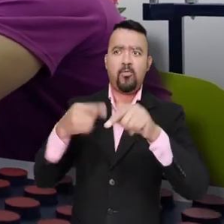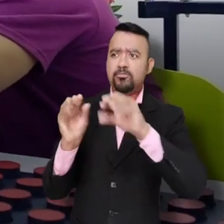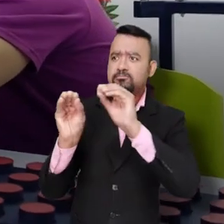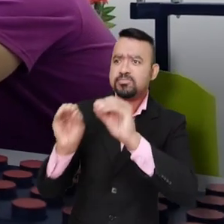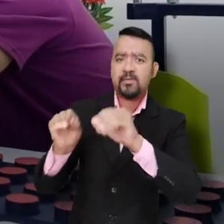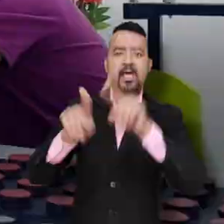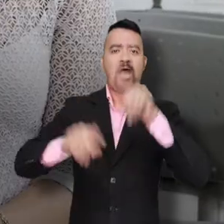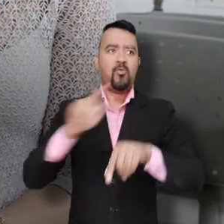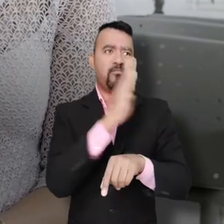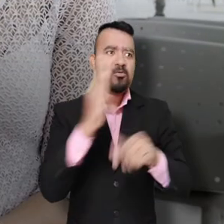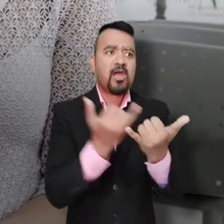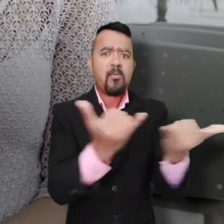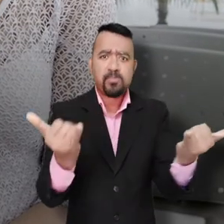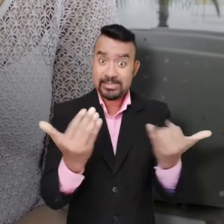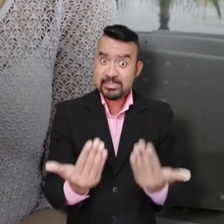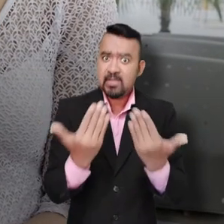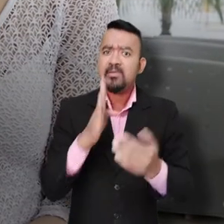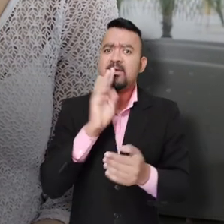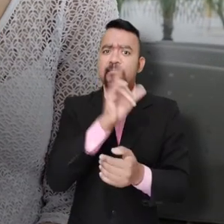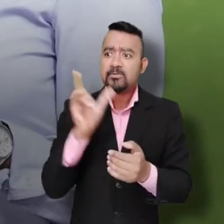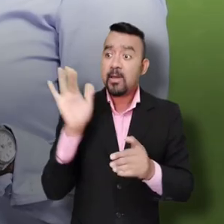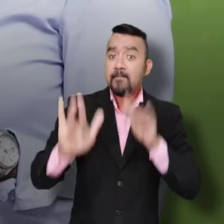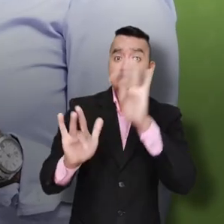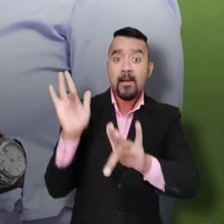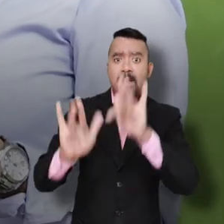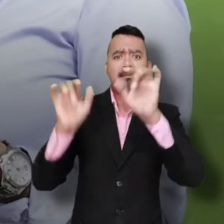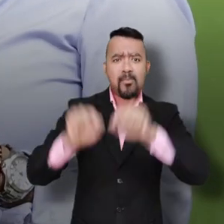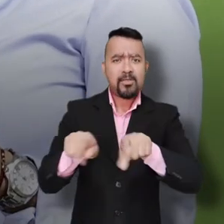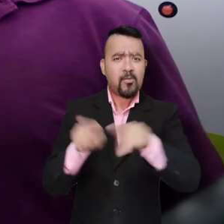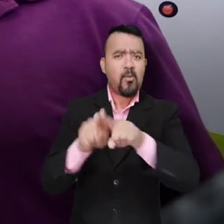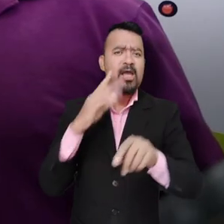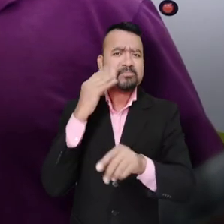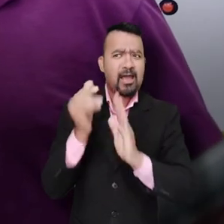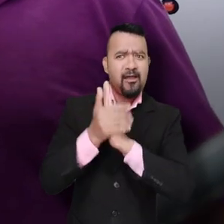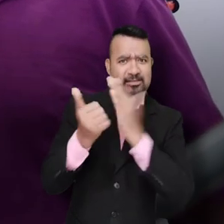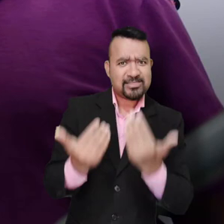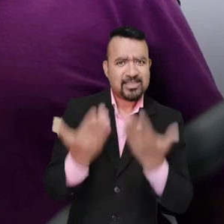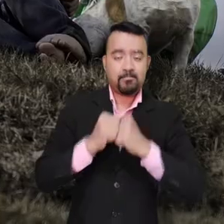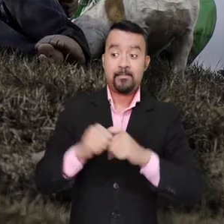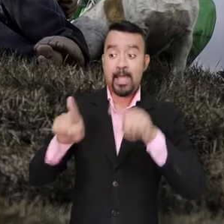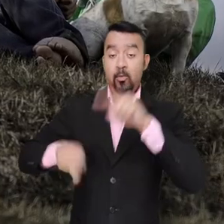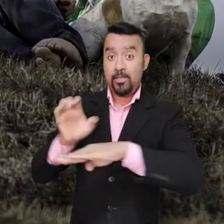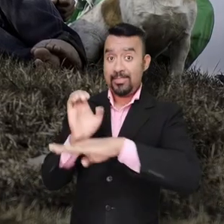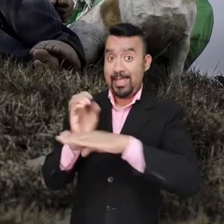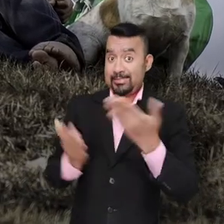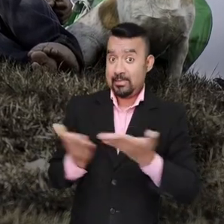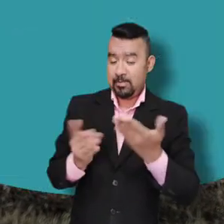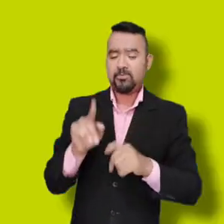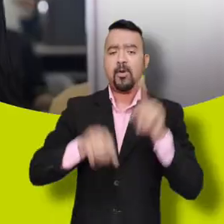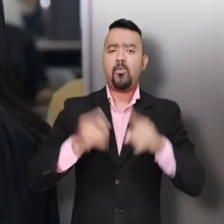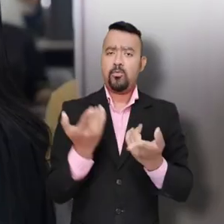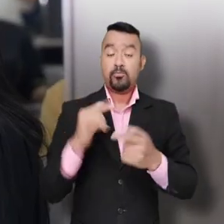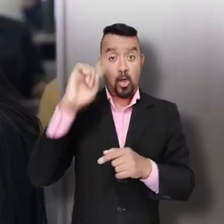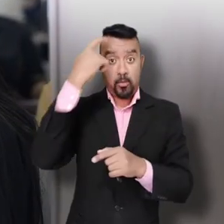capacidades y conocimientos. Mediante los servicios de agencia de empleo, subsidio y crédito, deseamos garantizar y potenciar el bienestar de